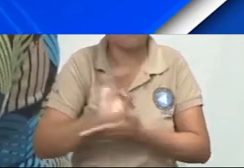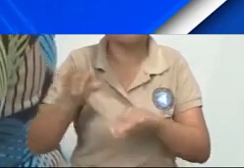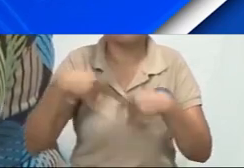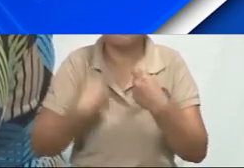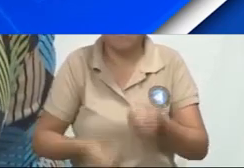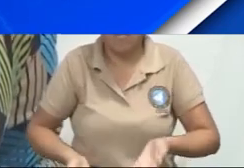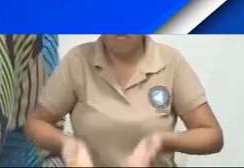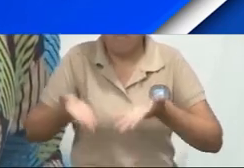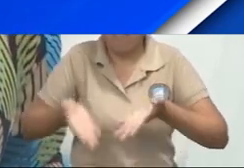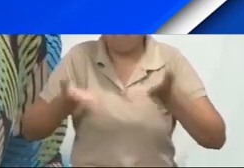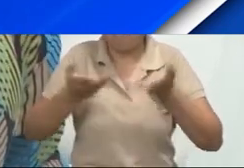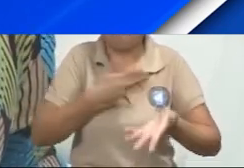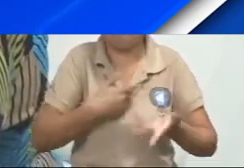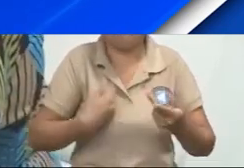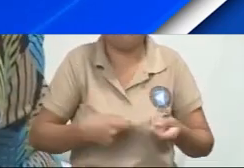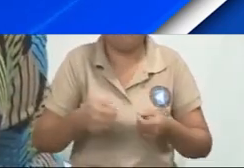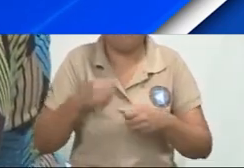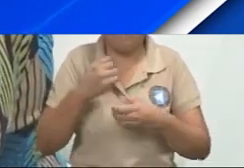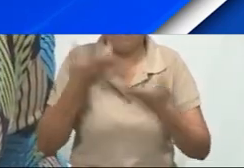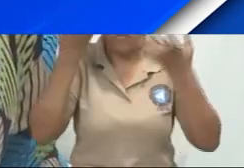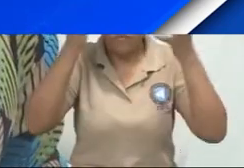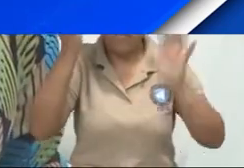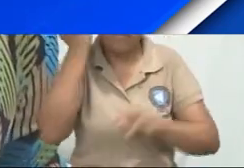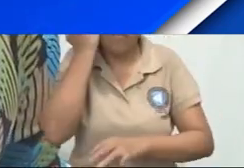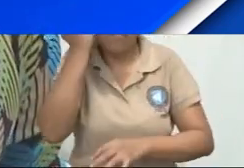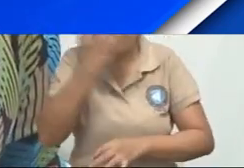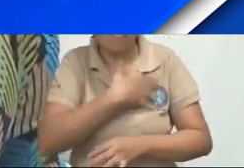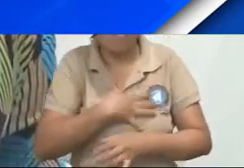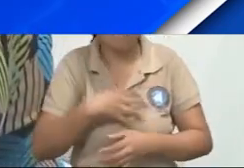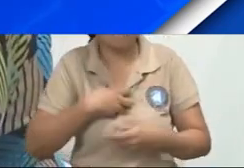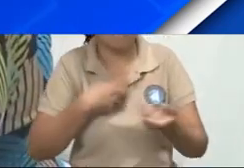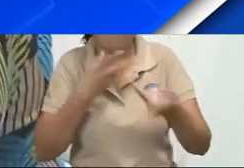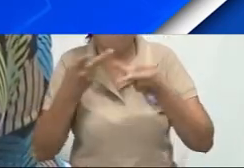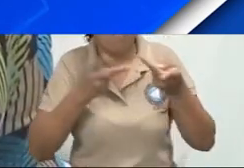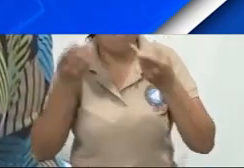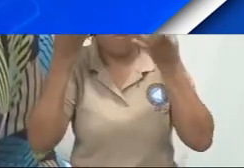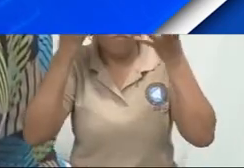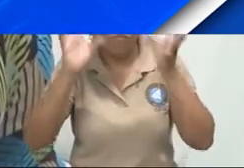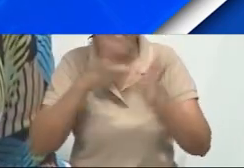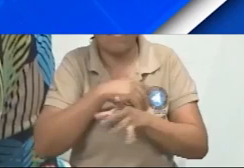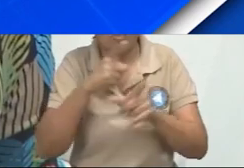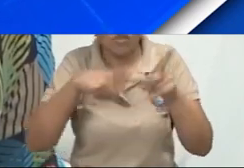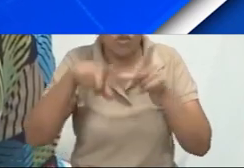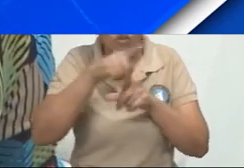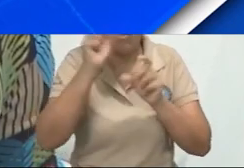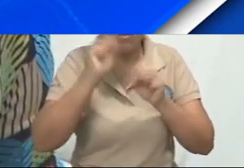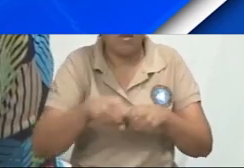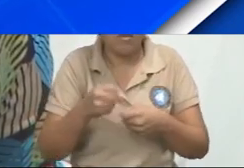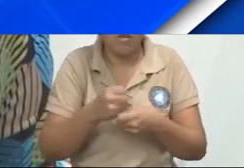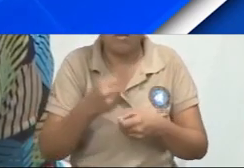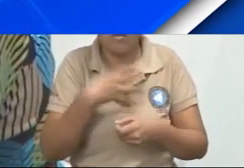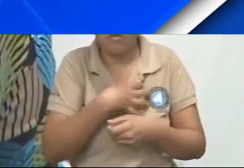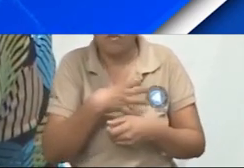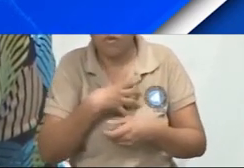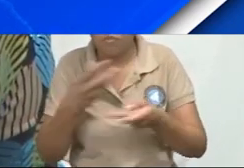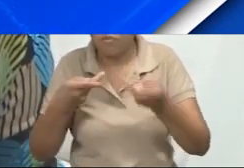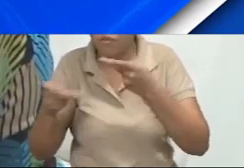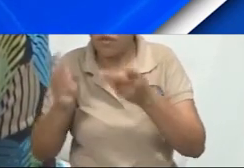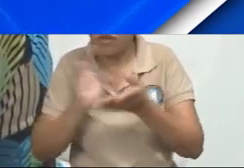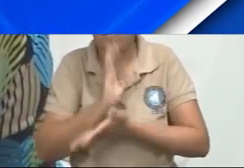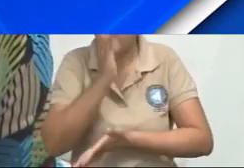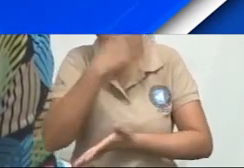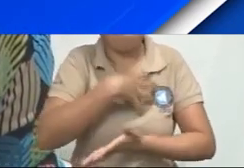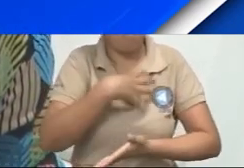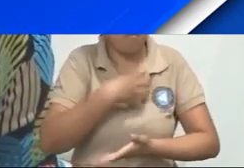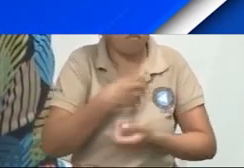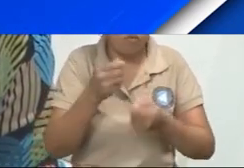para impulsar emprendimientos, facilitando, creando nuestros espacios para ubicar nuestros emprendimientos